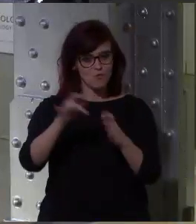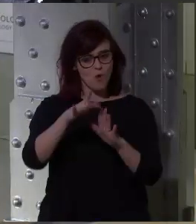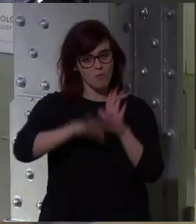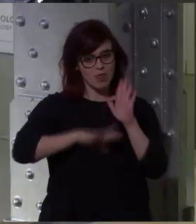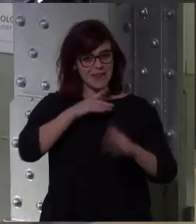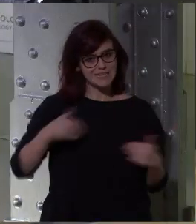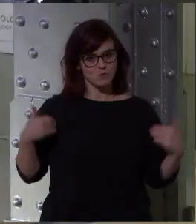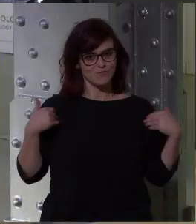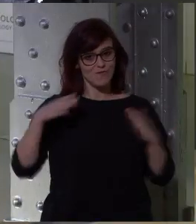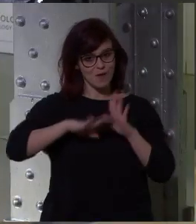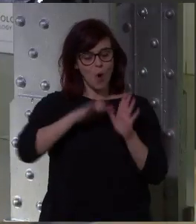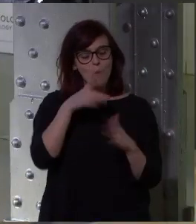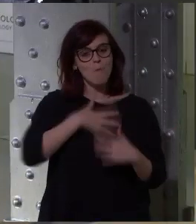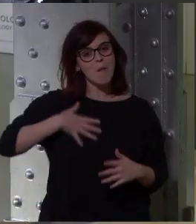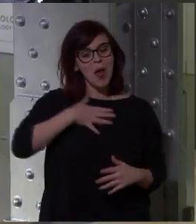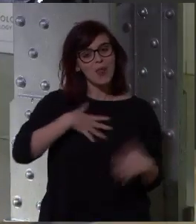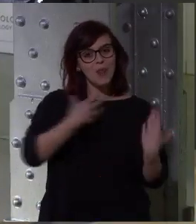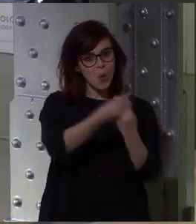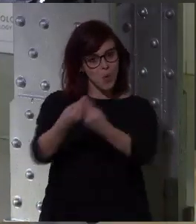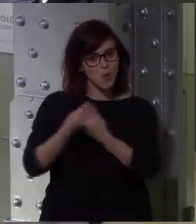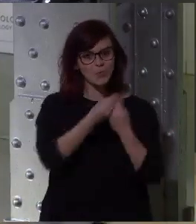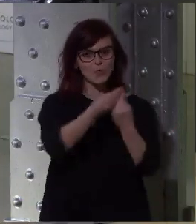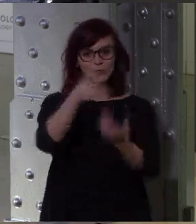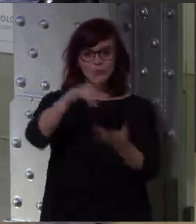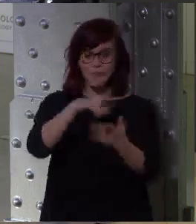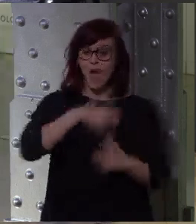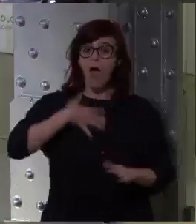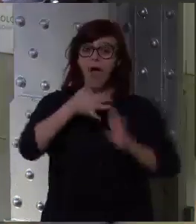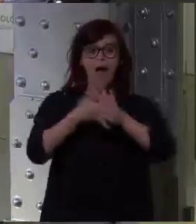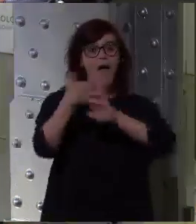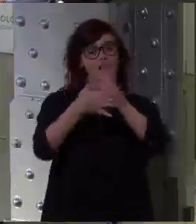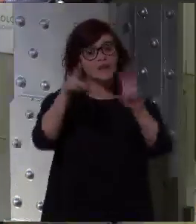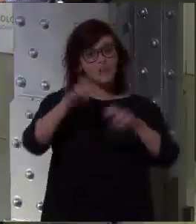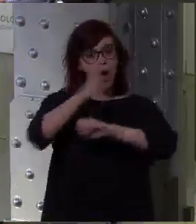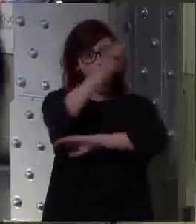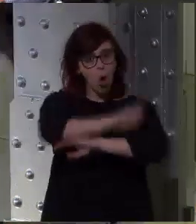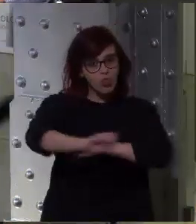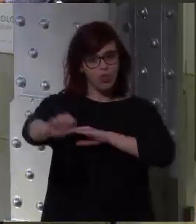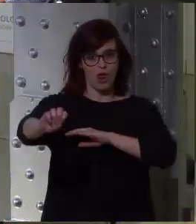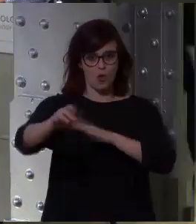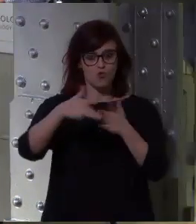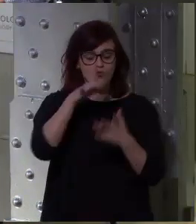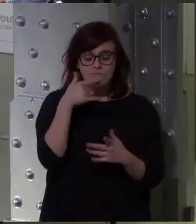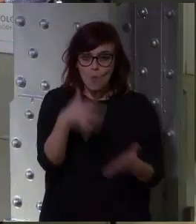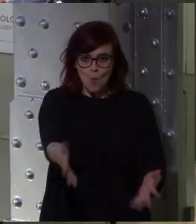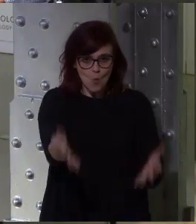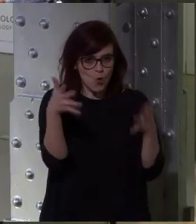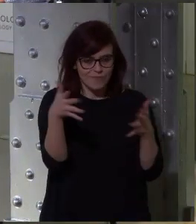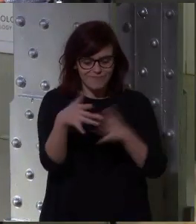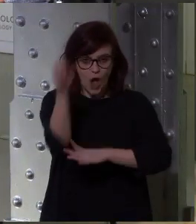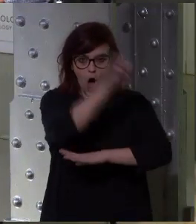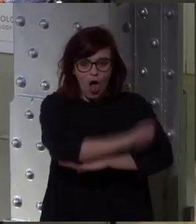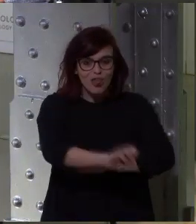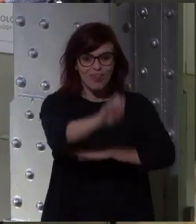para mí estar aquí con vosotros porque para hablar de los océanos, ¿no? Soy un apasionado de los